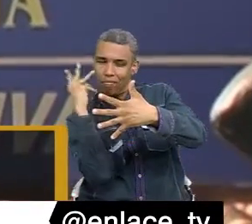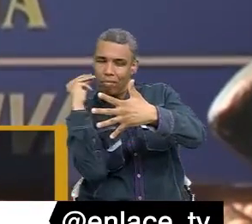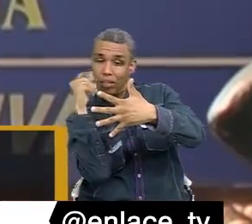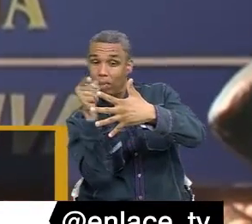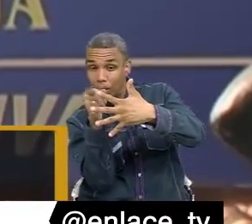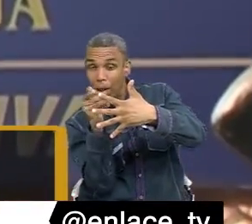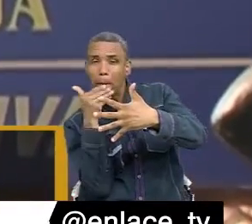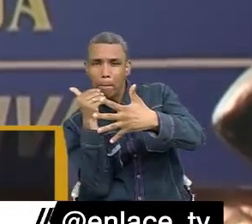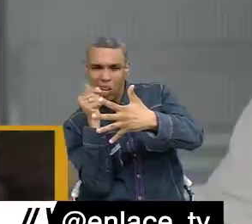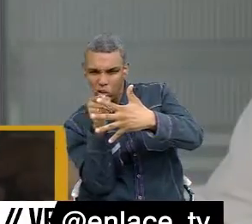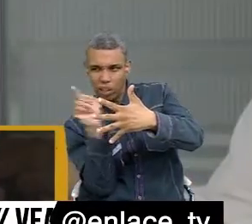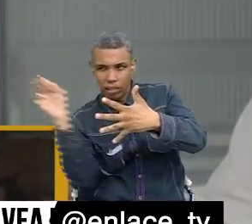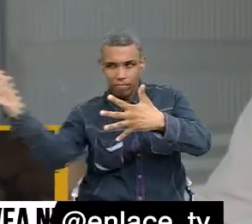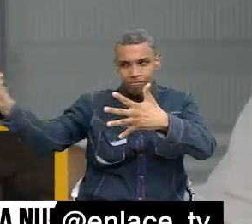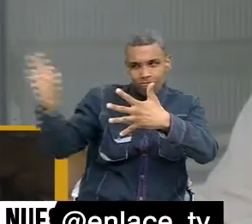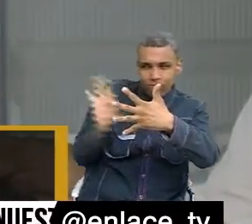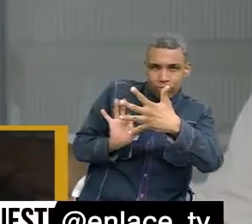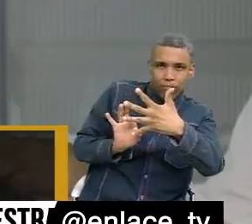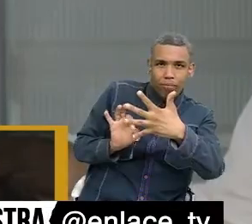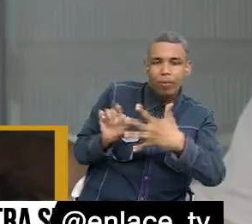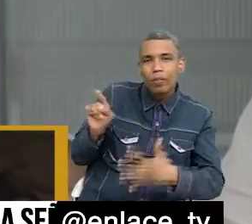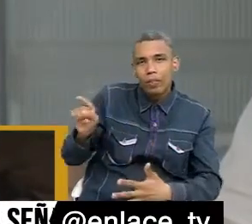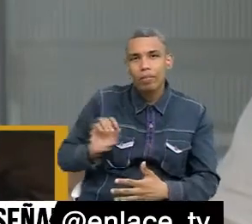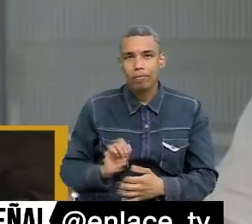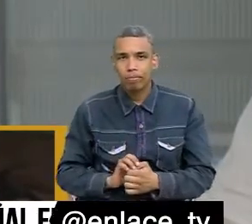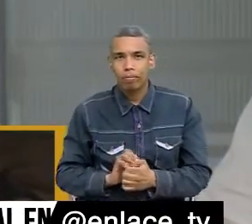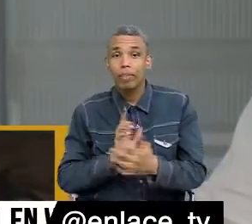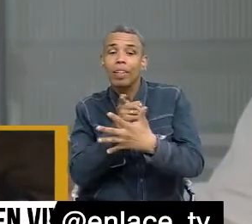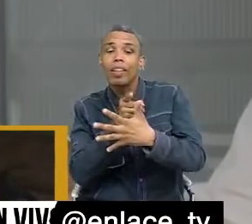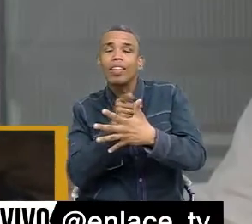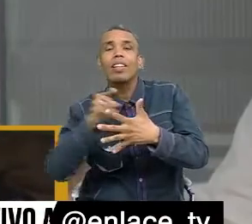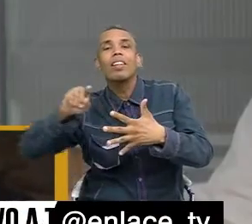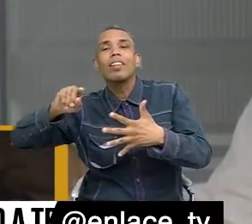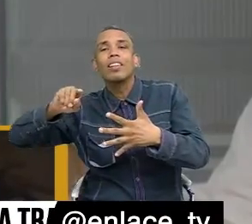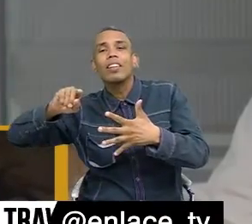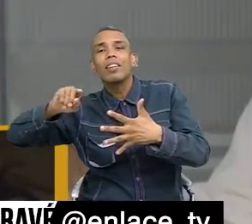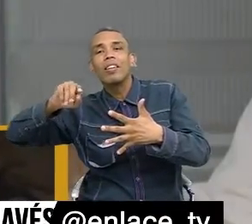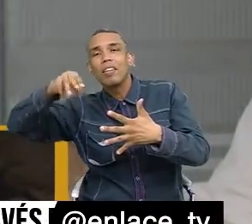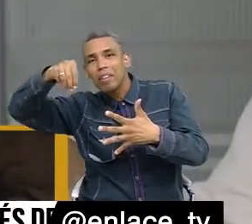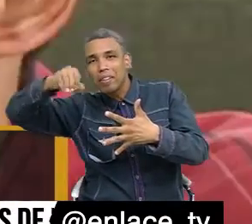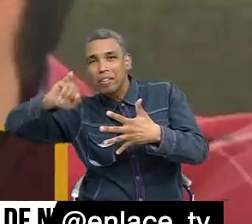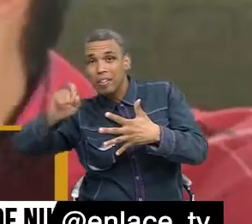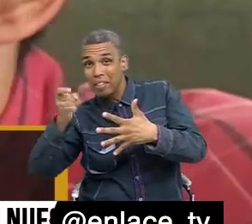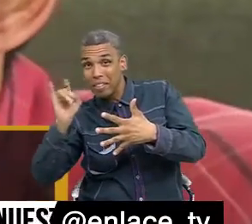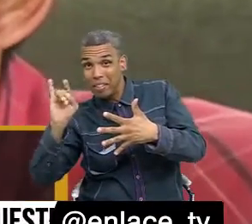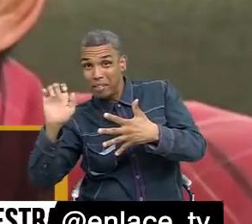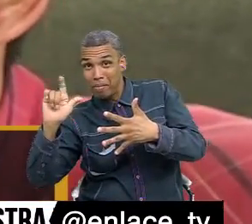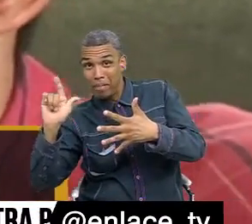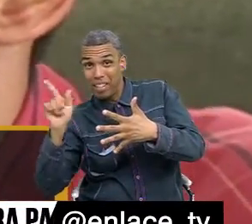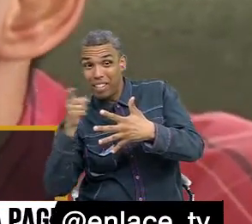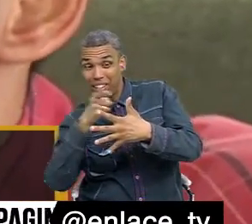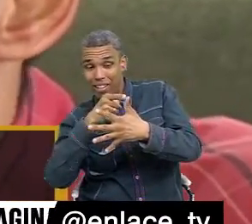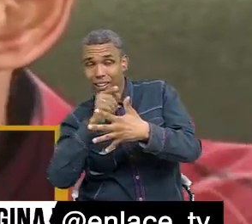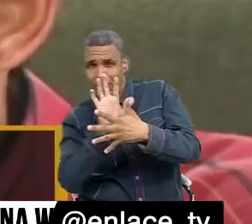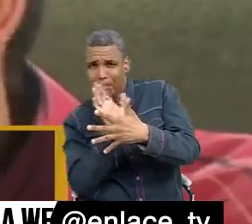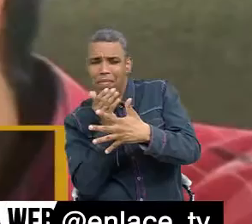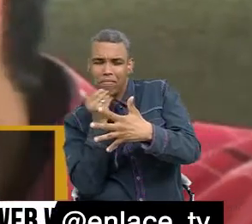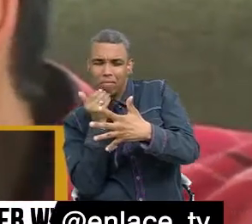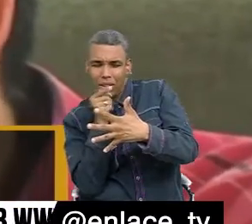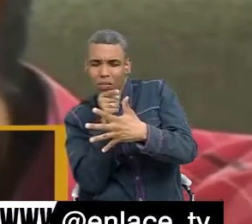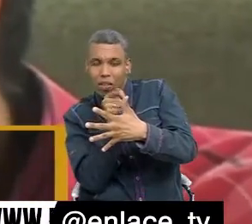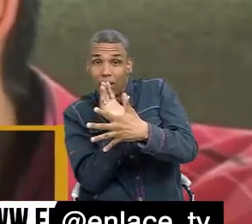de la entidad. El doctor San Miguel Evan fue el primero en este concurso de méritos, pero la ley determina que ningún